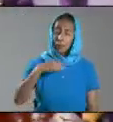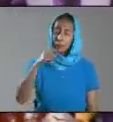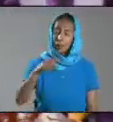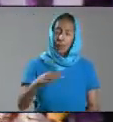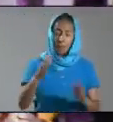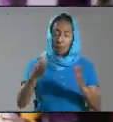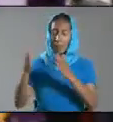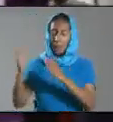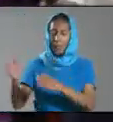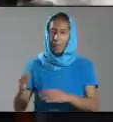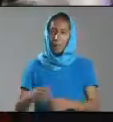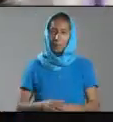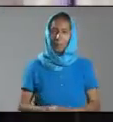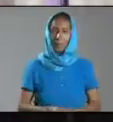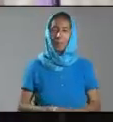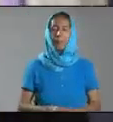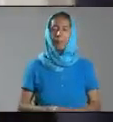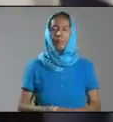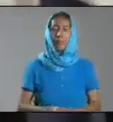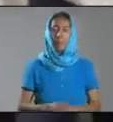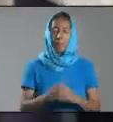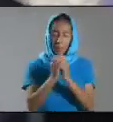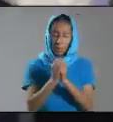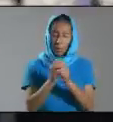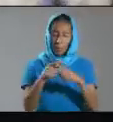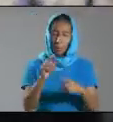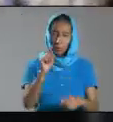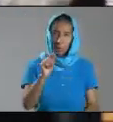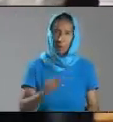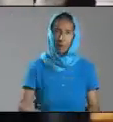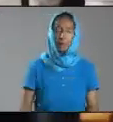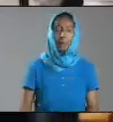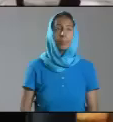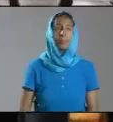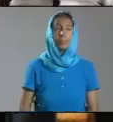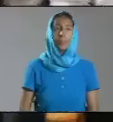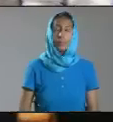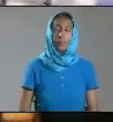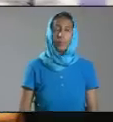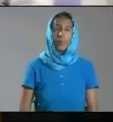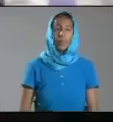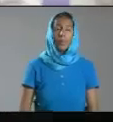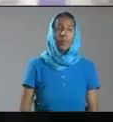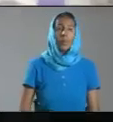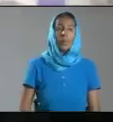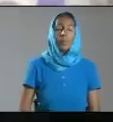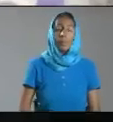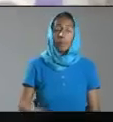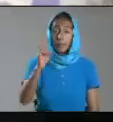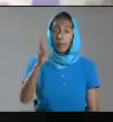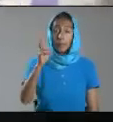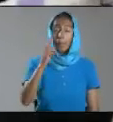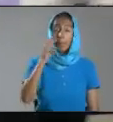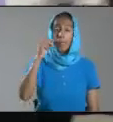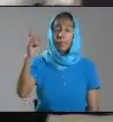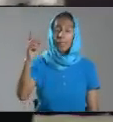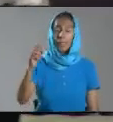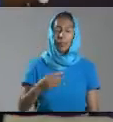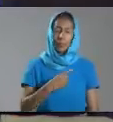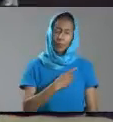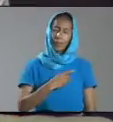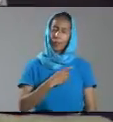el deseo de hacer su obra maravillosa de salvación. Aquí viene otro hermano. Siempre el Señor deseoso